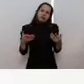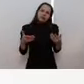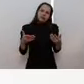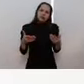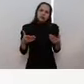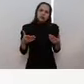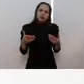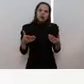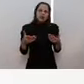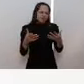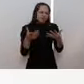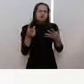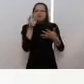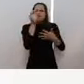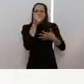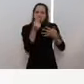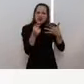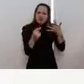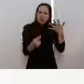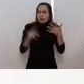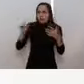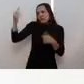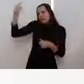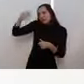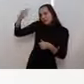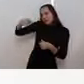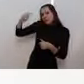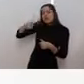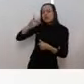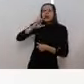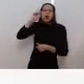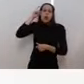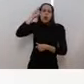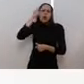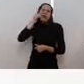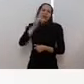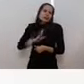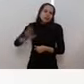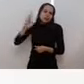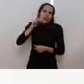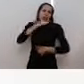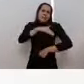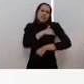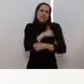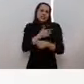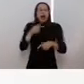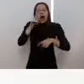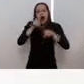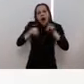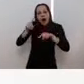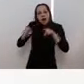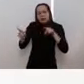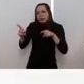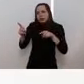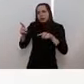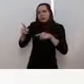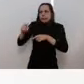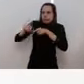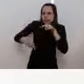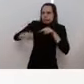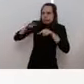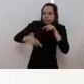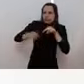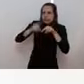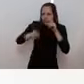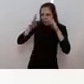las disposiciones ministeriales o el gobierno nacional refrigera en algún tipo de procedimientos electivos o no